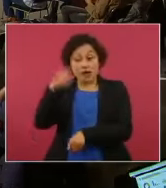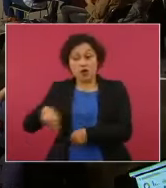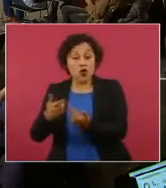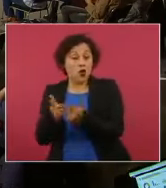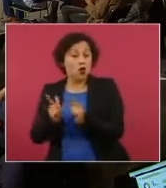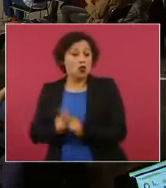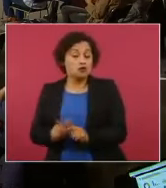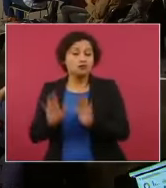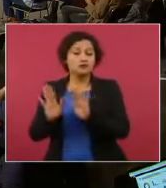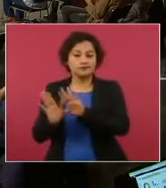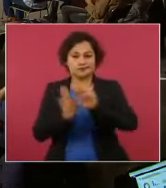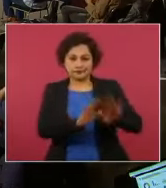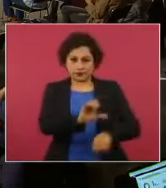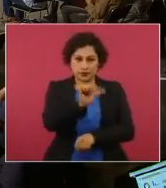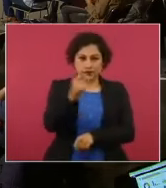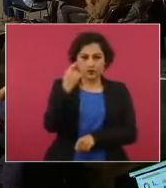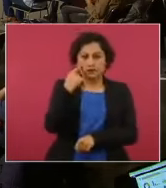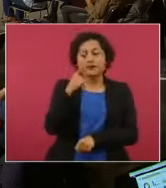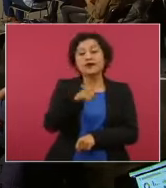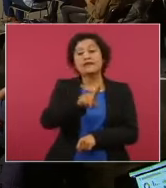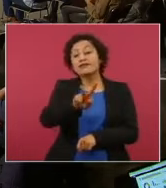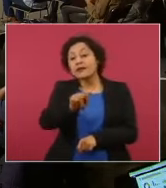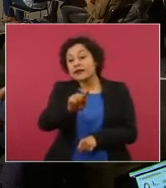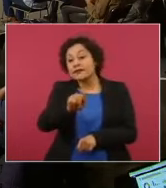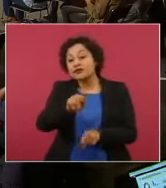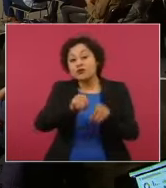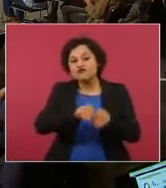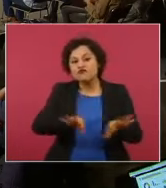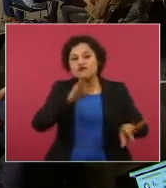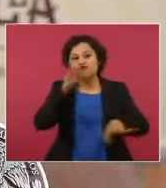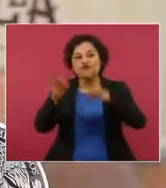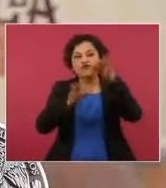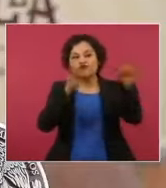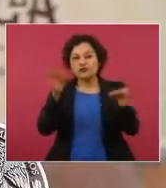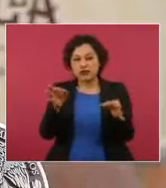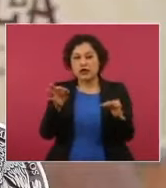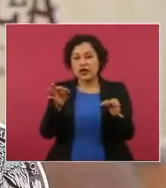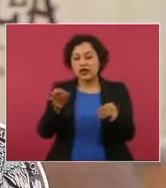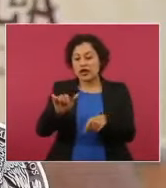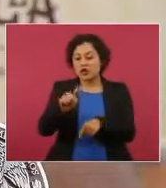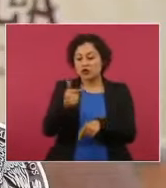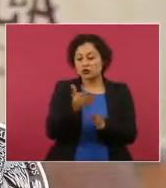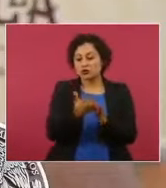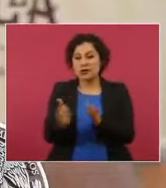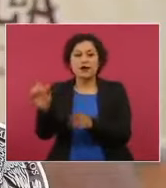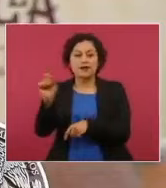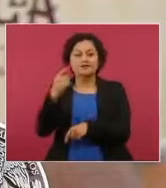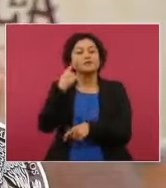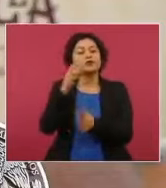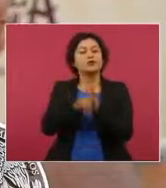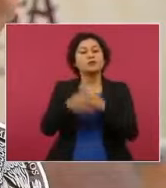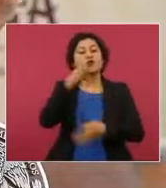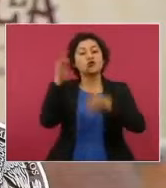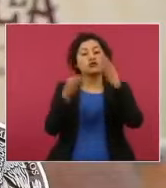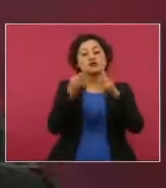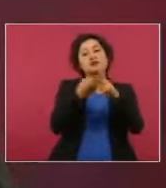la cobertura del caso en televisión se relegan las notas de 12 a 20 minutos, es decir, inicia el noticiero